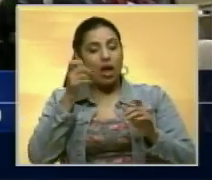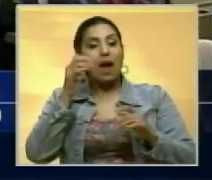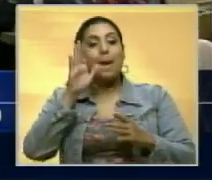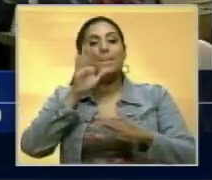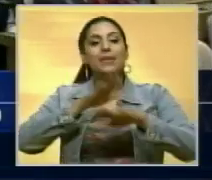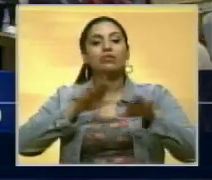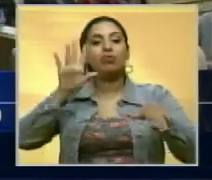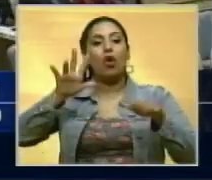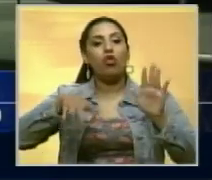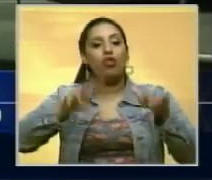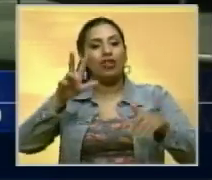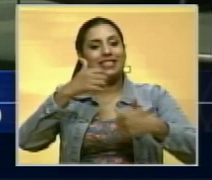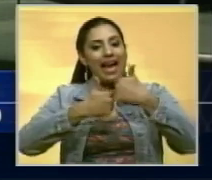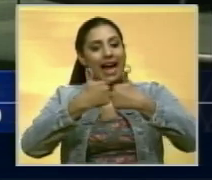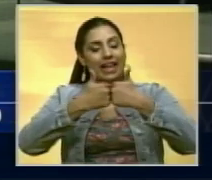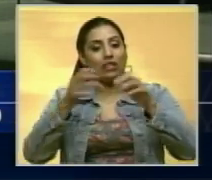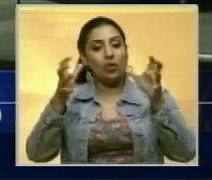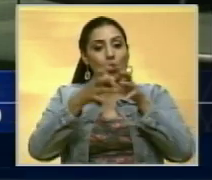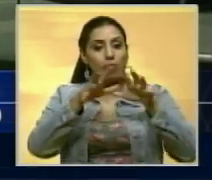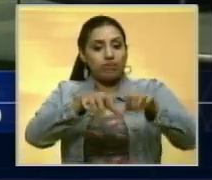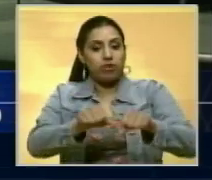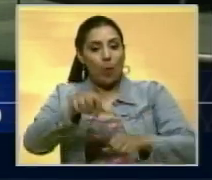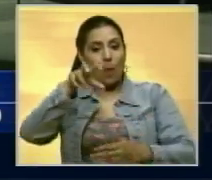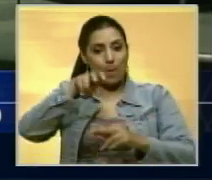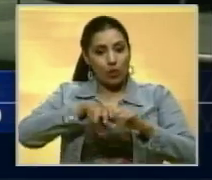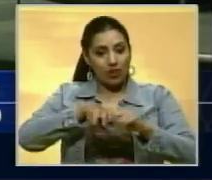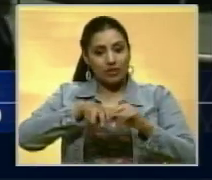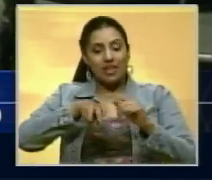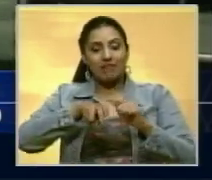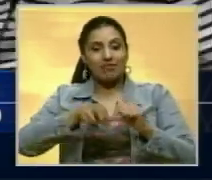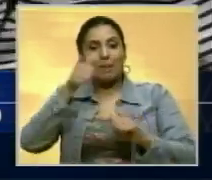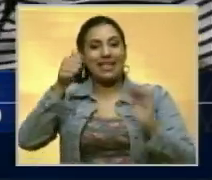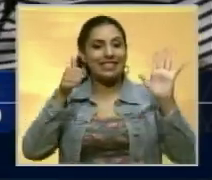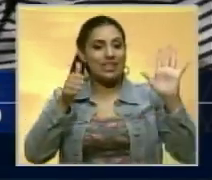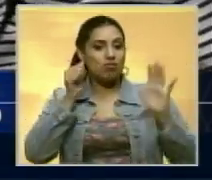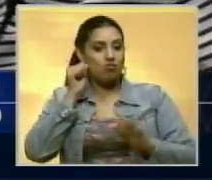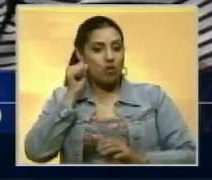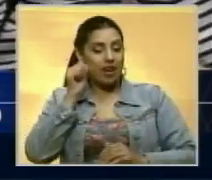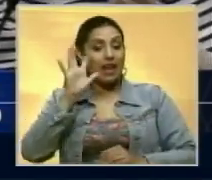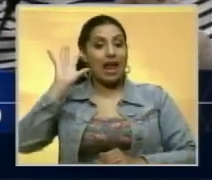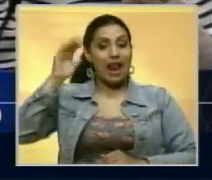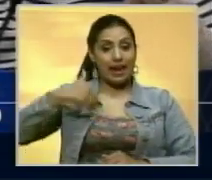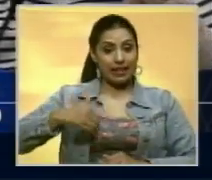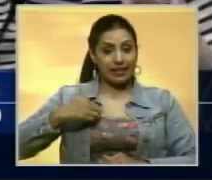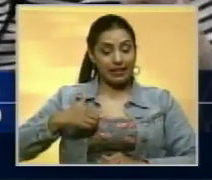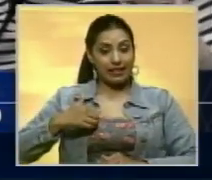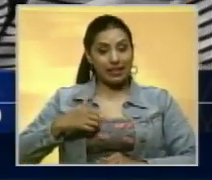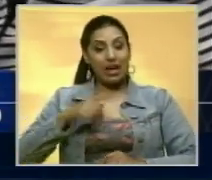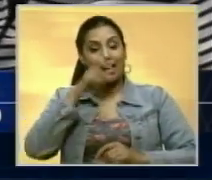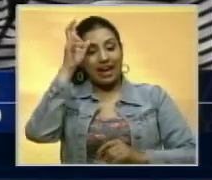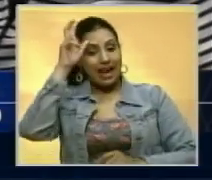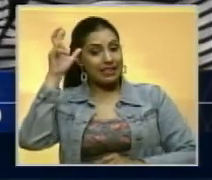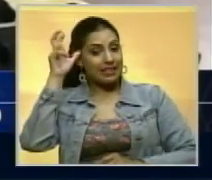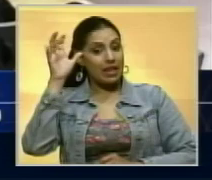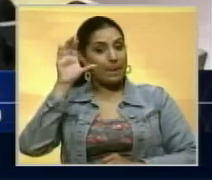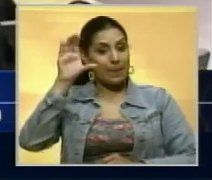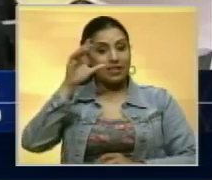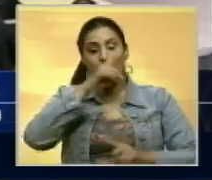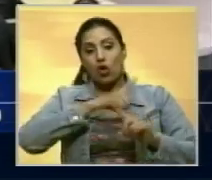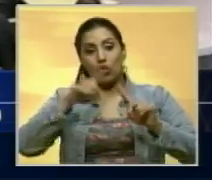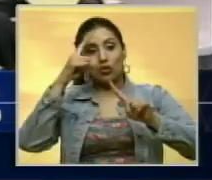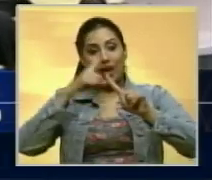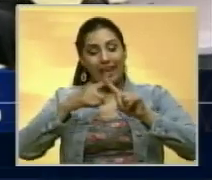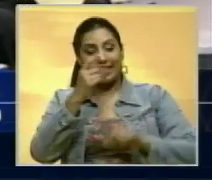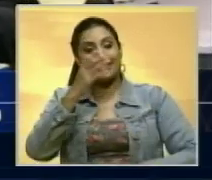pronunciarán sobre los 12 candidatos por el puesto, entre los que figuran 6 mujeres. La argentina Susana Malcorra, canciller por su país y ex jefa